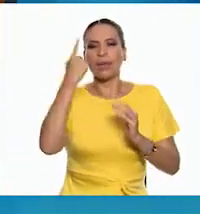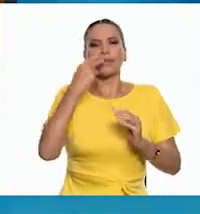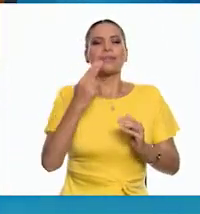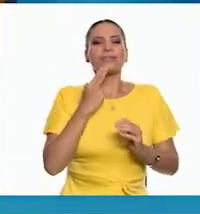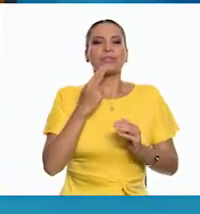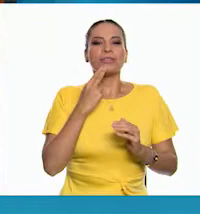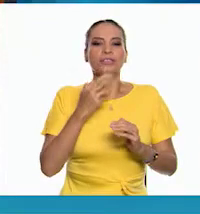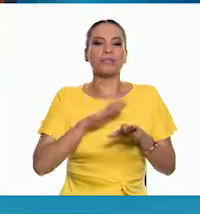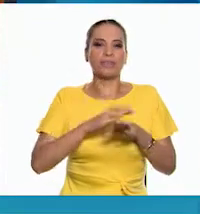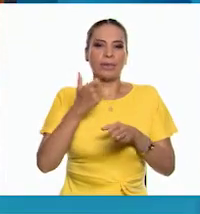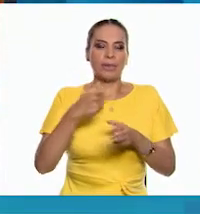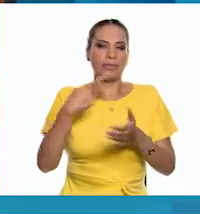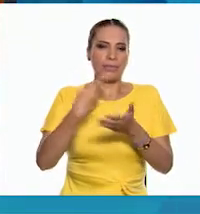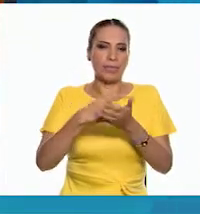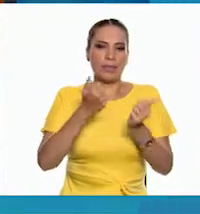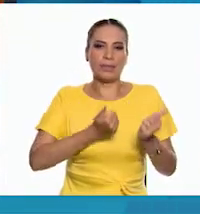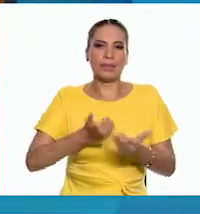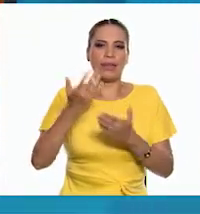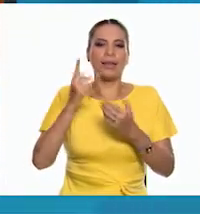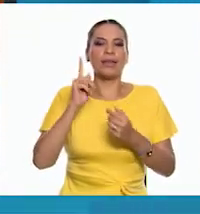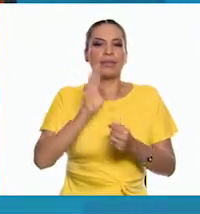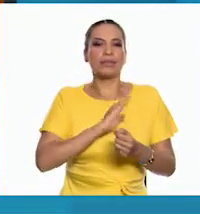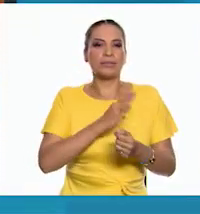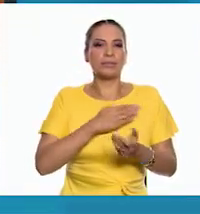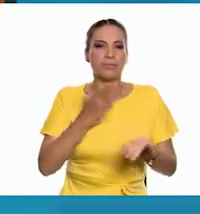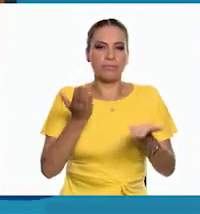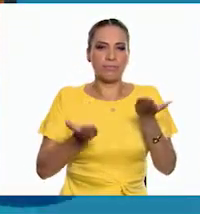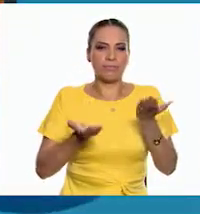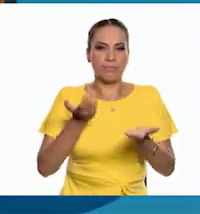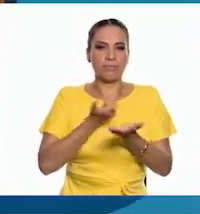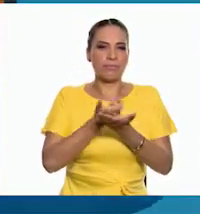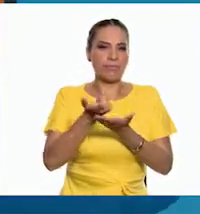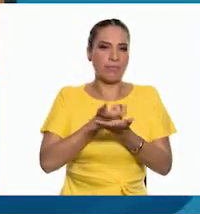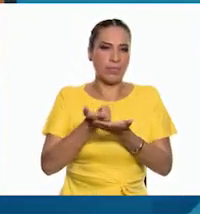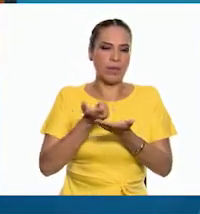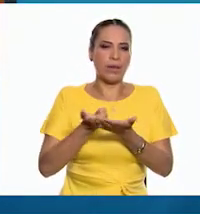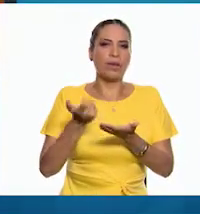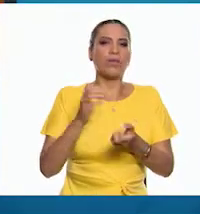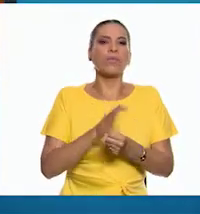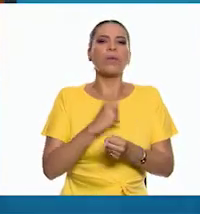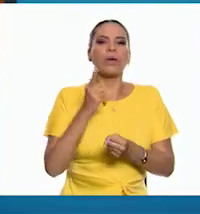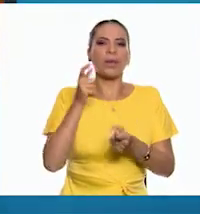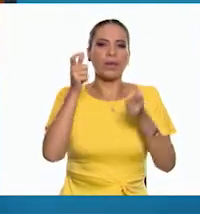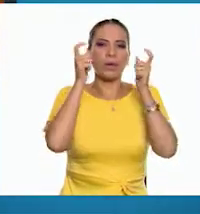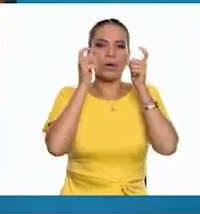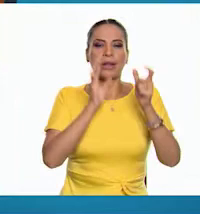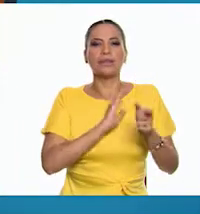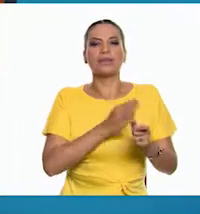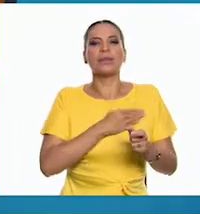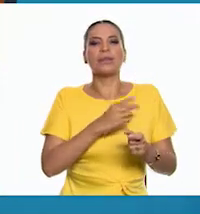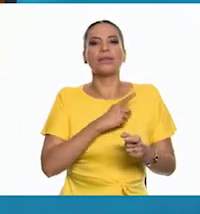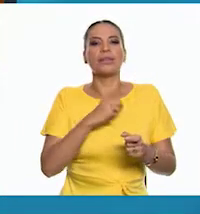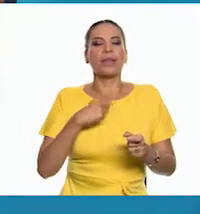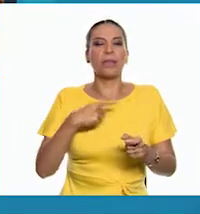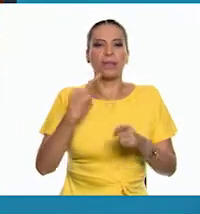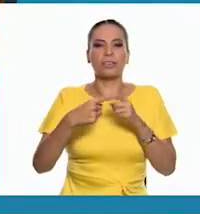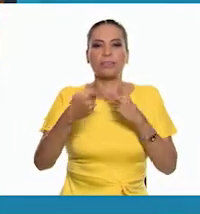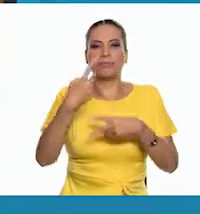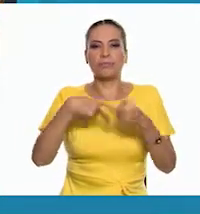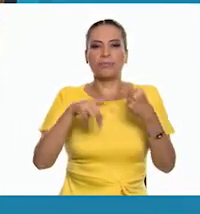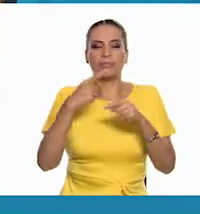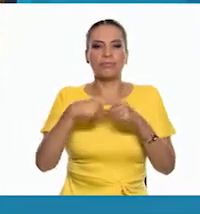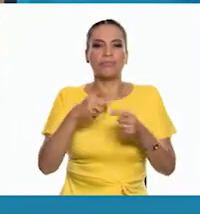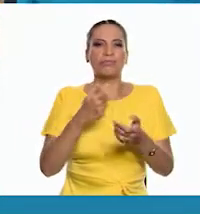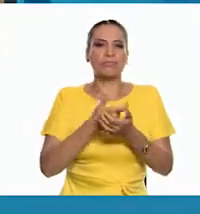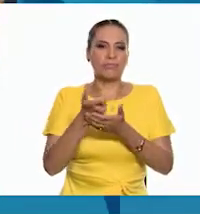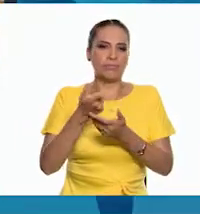de llevar más plata a España y así equilibrar la balanza de pagos, porque la corona española tenía que hacer frente a una serie de